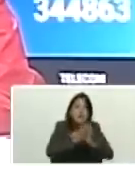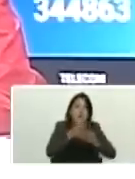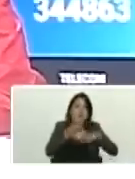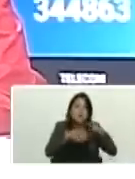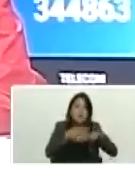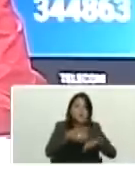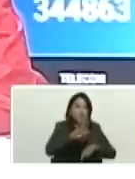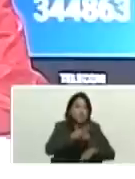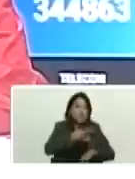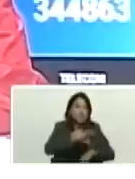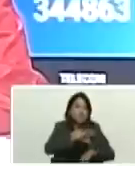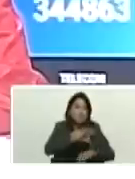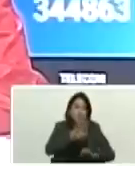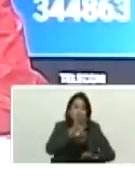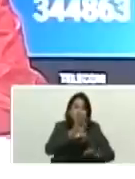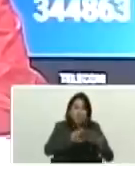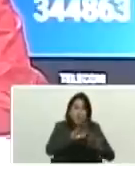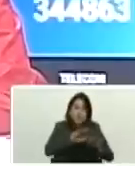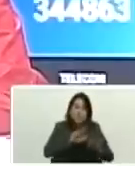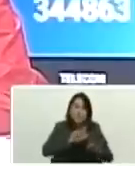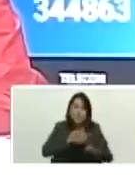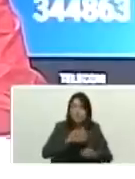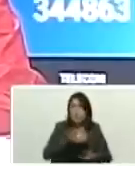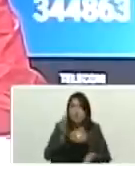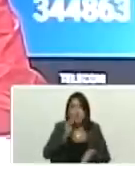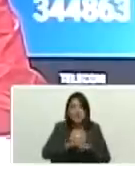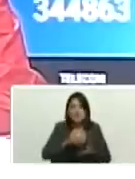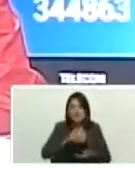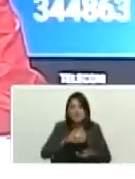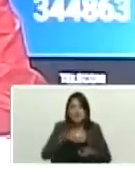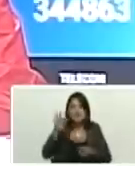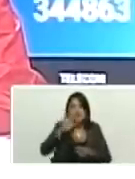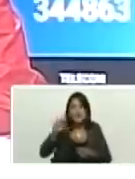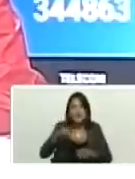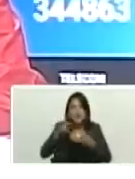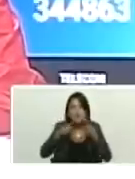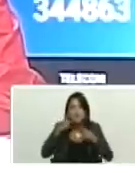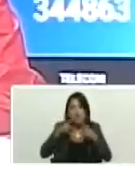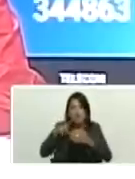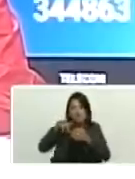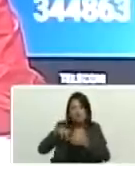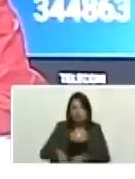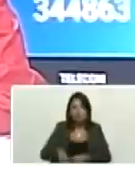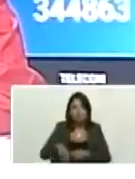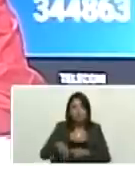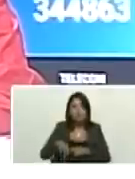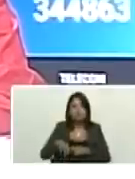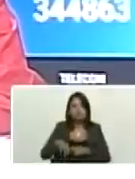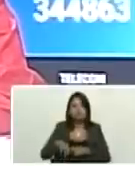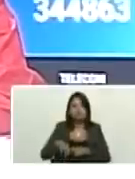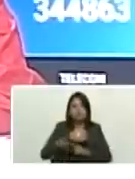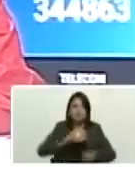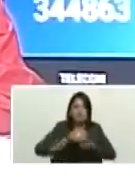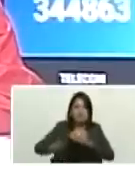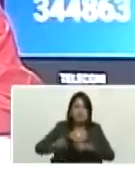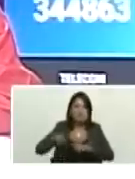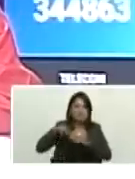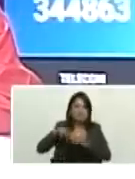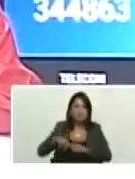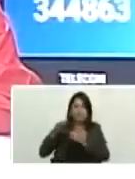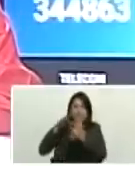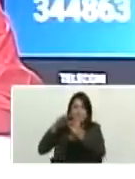social y para imponer un modelo nuevamente neocolonial, neoliberal, dependiente.